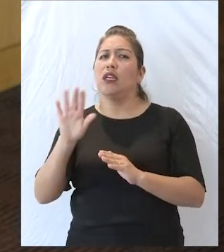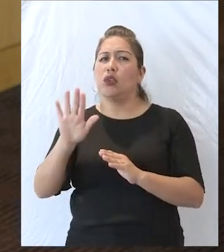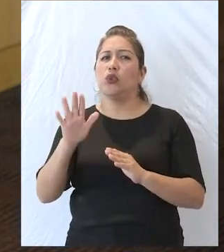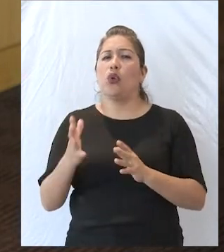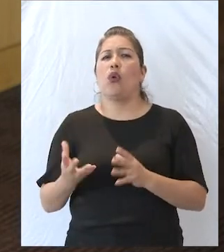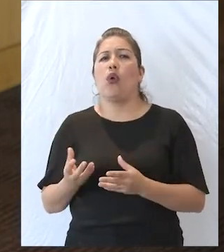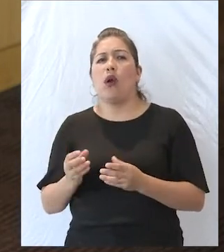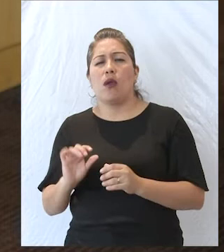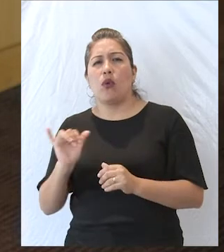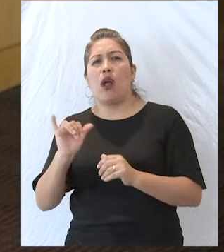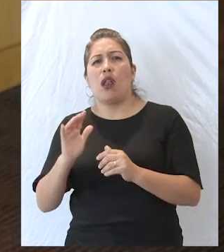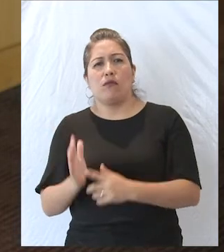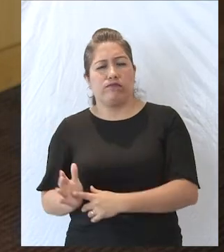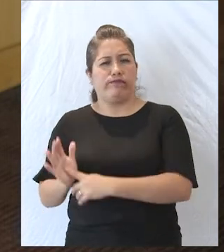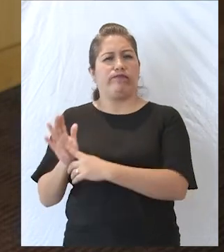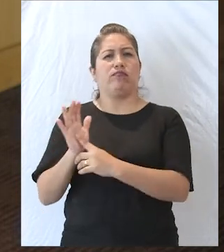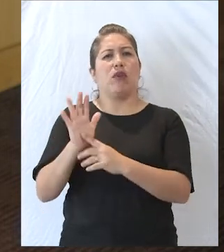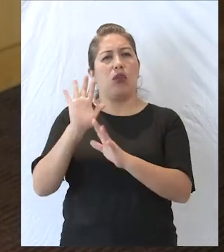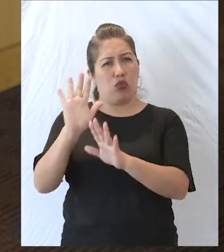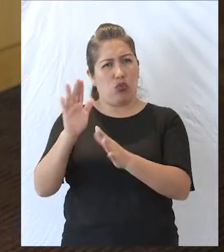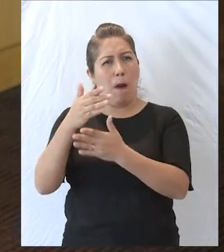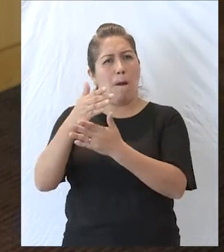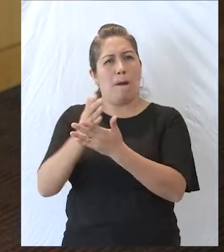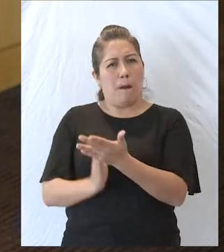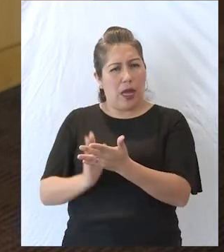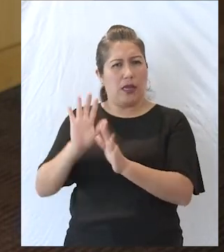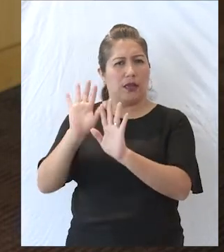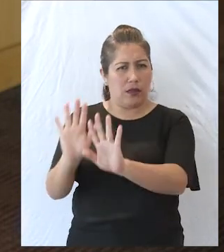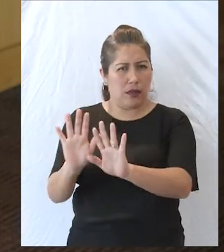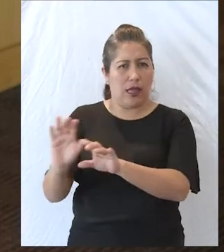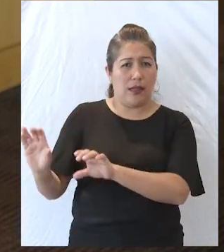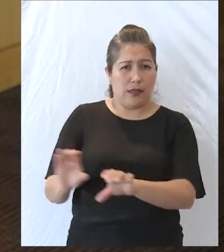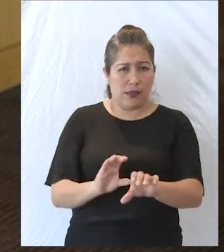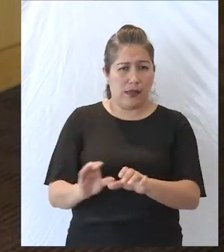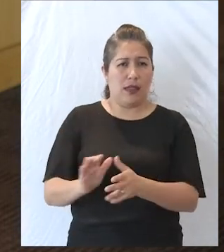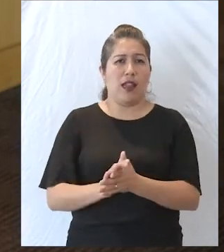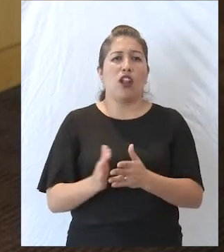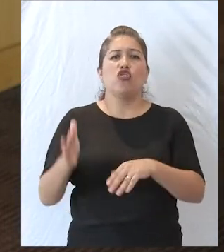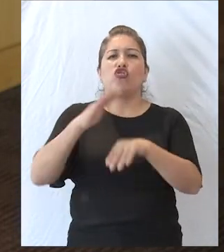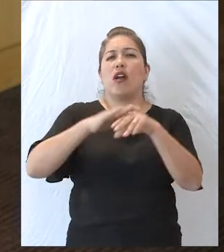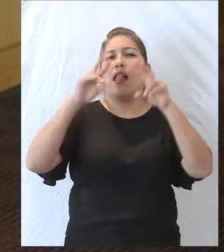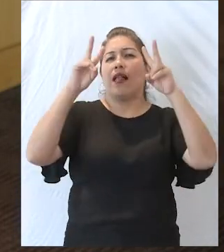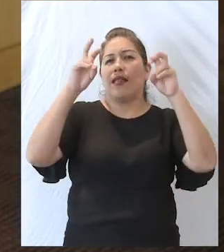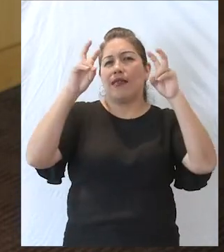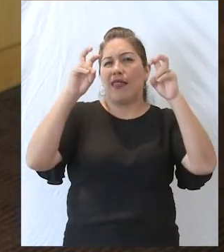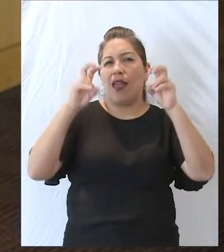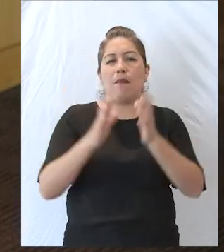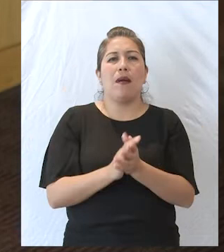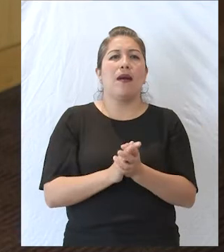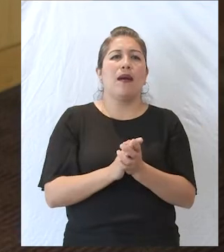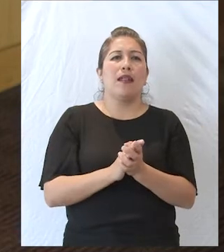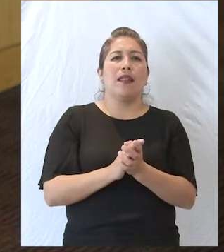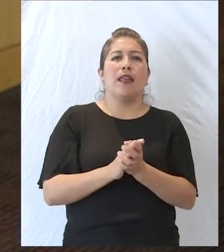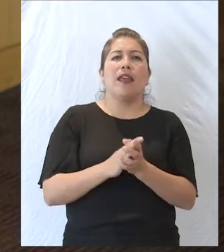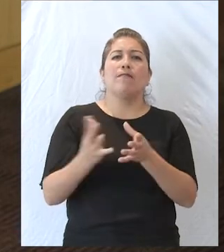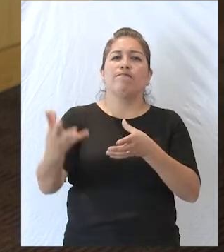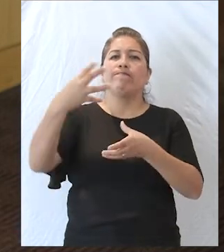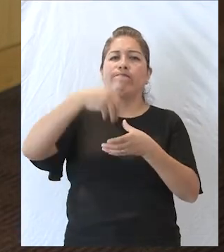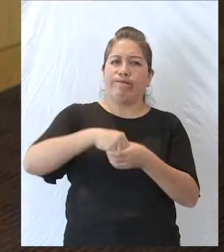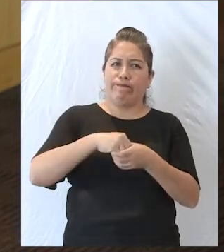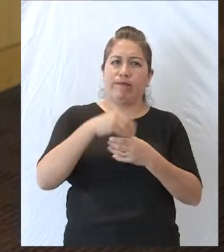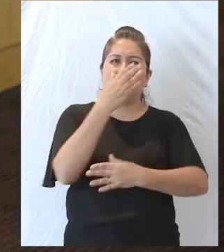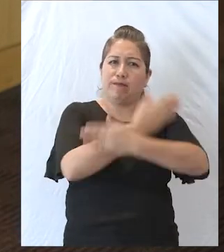parte y poder también acceder a todos estos temas. Por ejemplo, en la cuota laboral, si el Estado